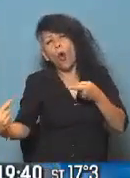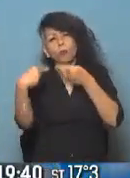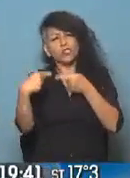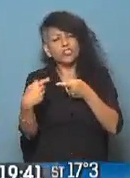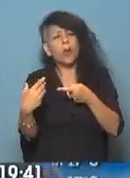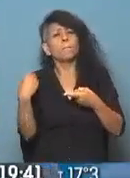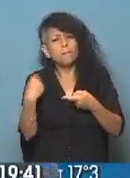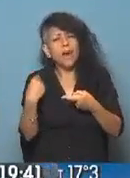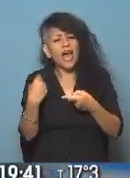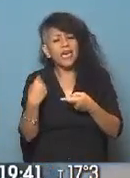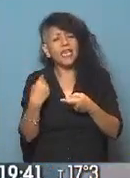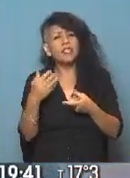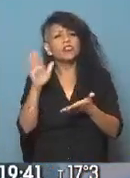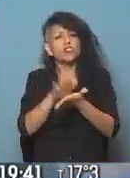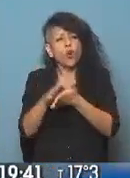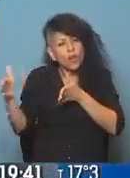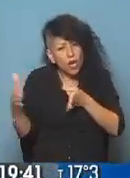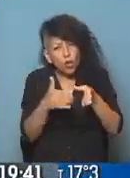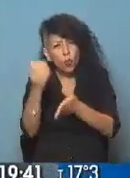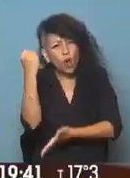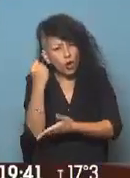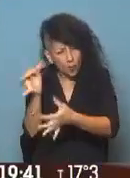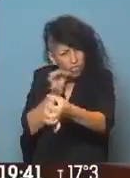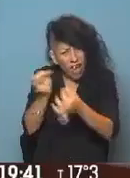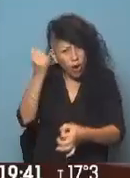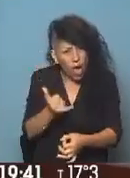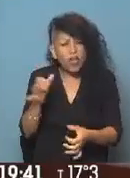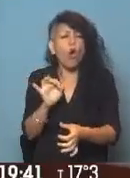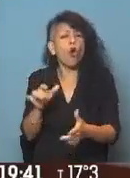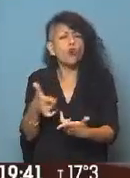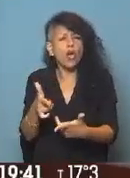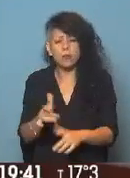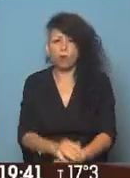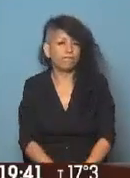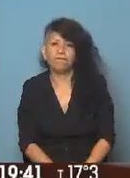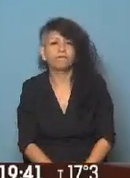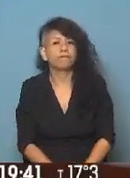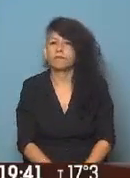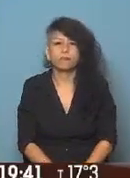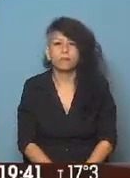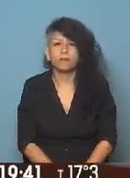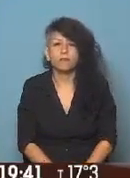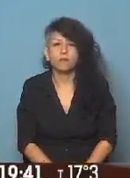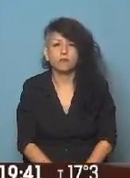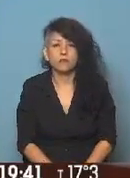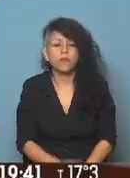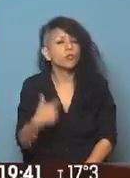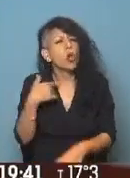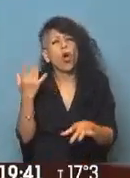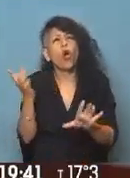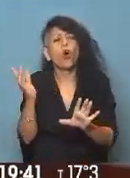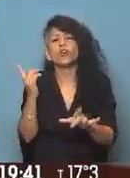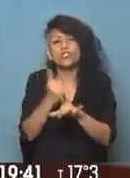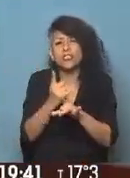rumbo económico o todavía no se ha dispuesto ese espacio de diálogo? No. Así como yo destaco algún aspecto del